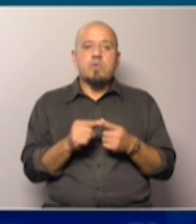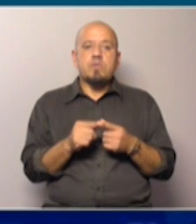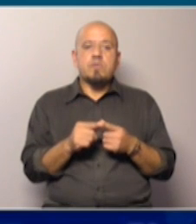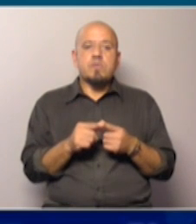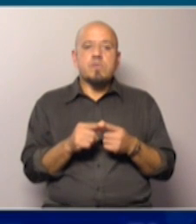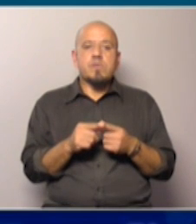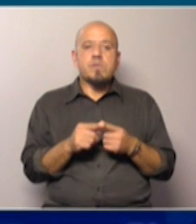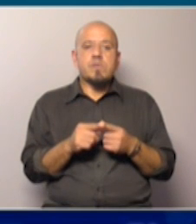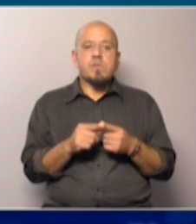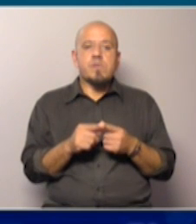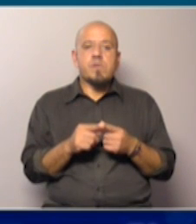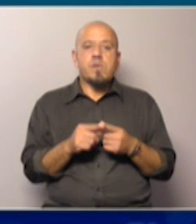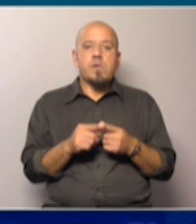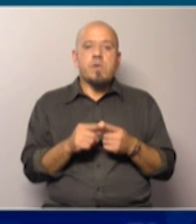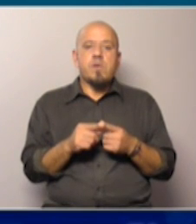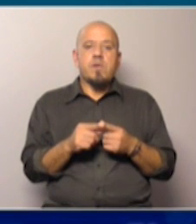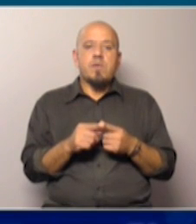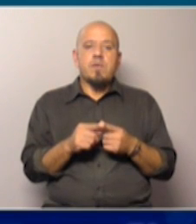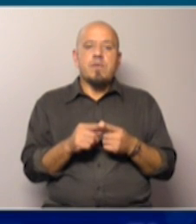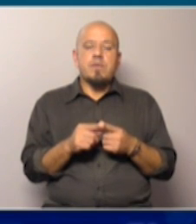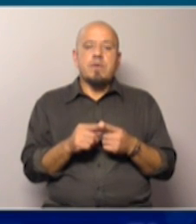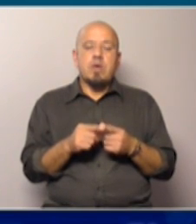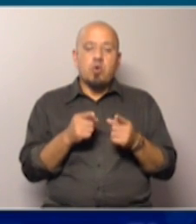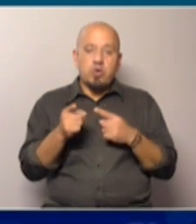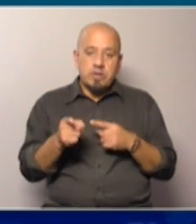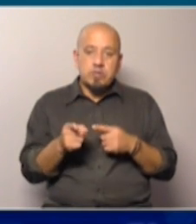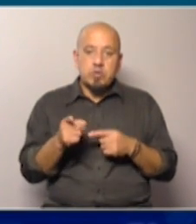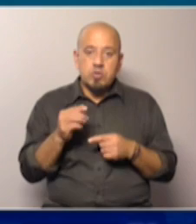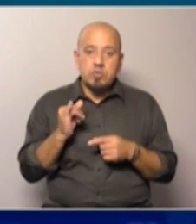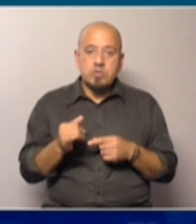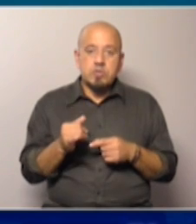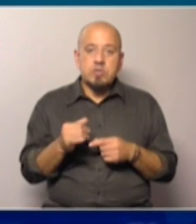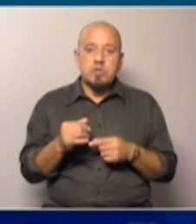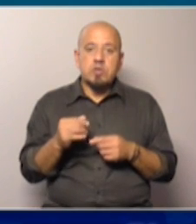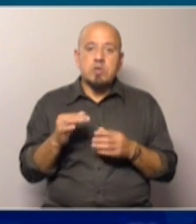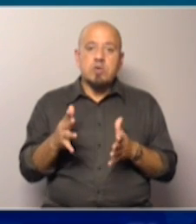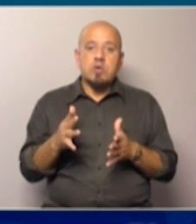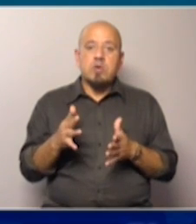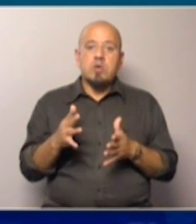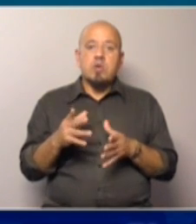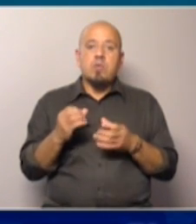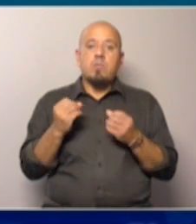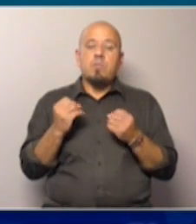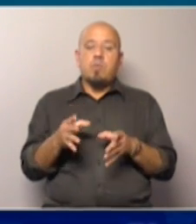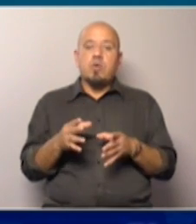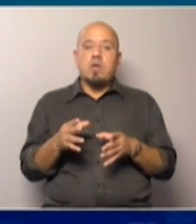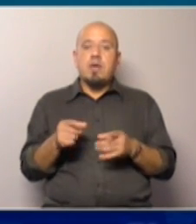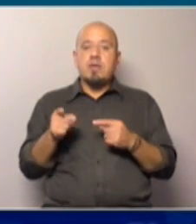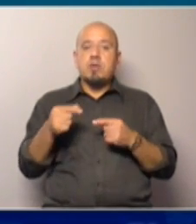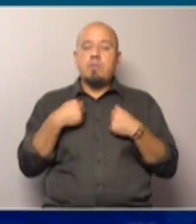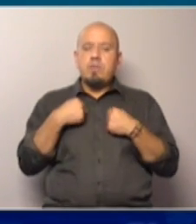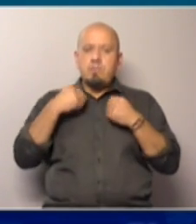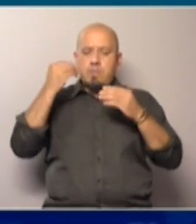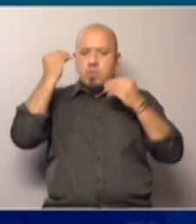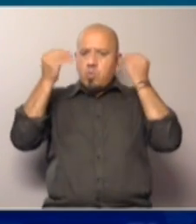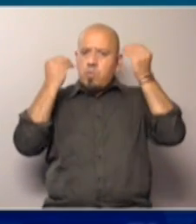esos elementos, sí. Digamos, con esos elementos, y si no hubiera lenguaje exculpatorio, porque eso es lo que a mí me preocupa